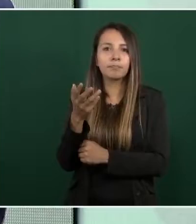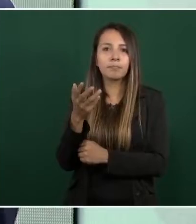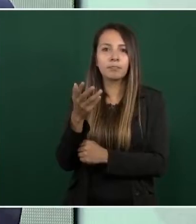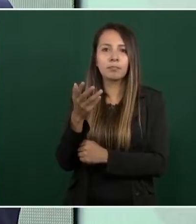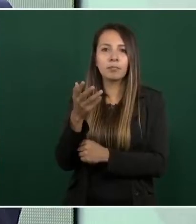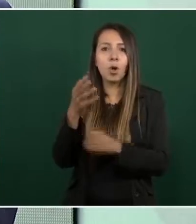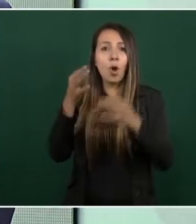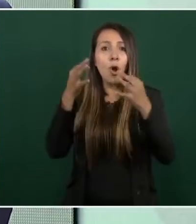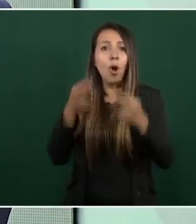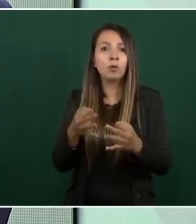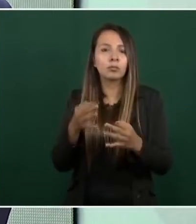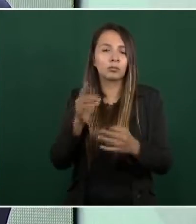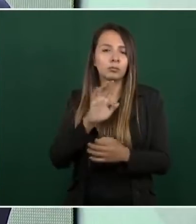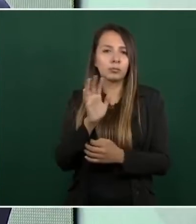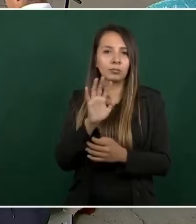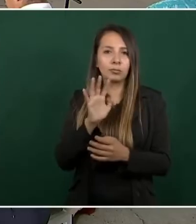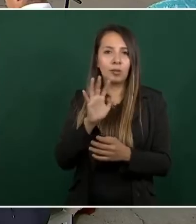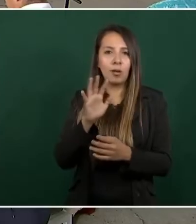oficial,